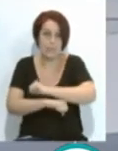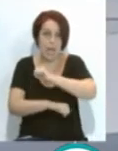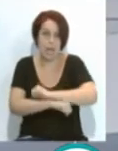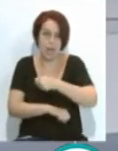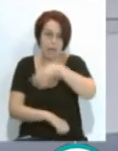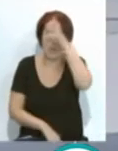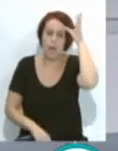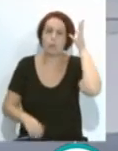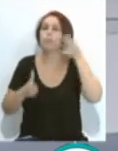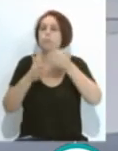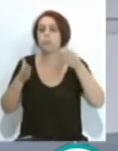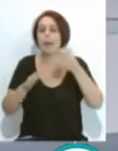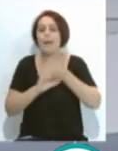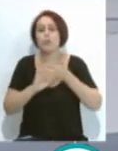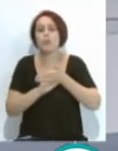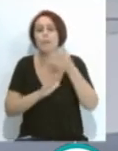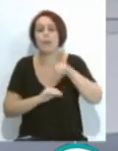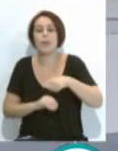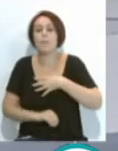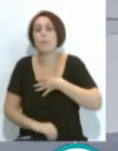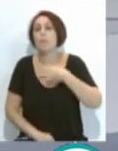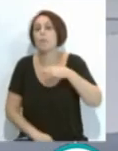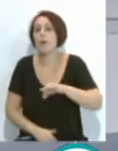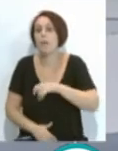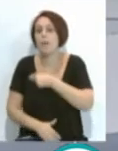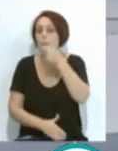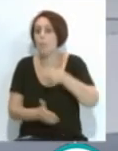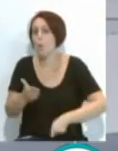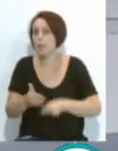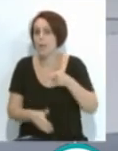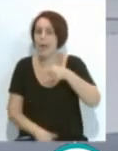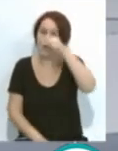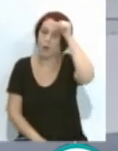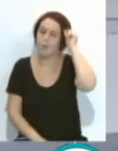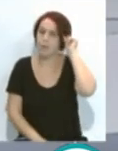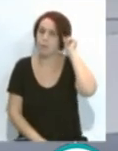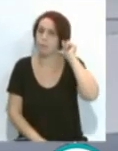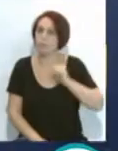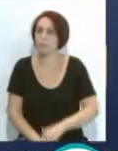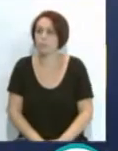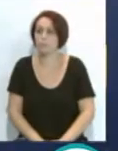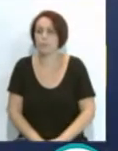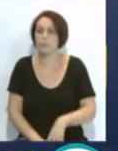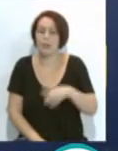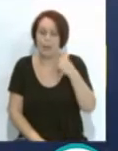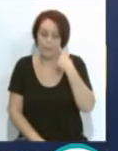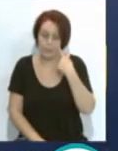de verano, también habló sobre la posible sanción a Álvaro Cervera. Vamos a ver,